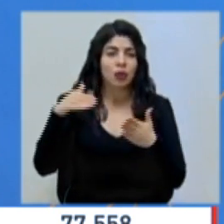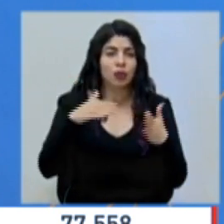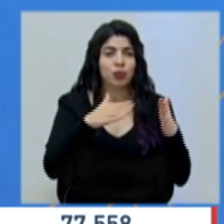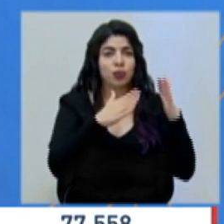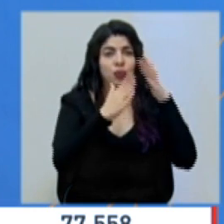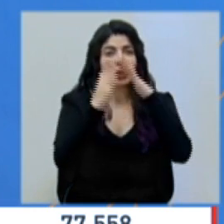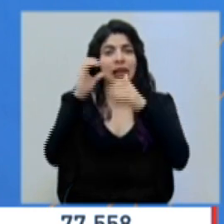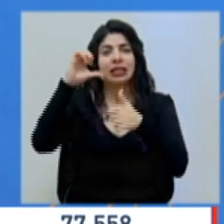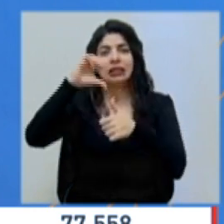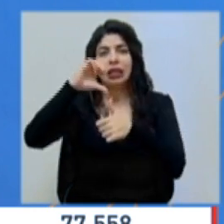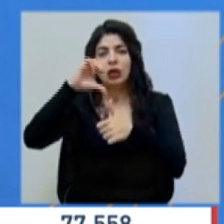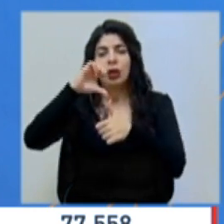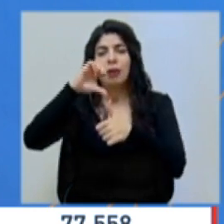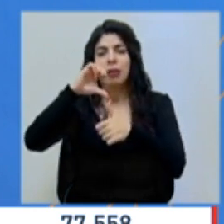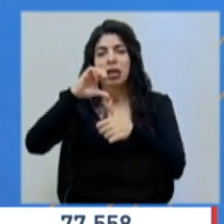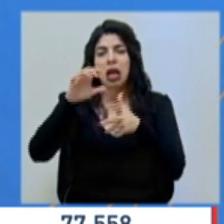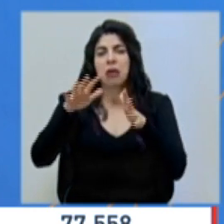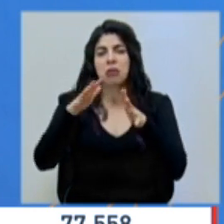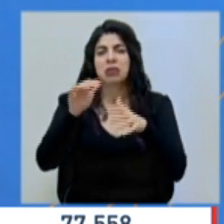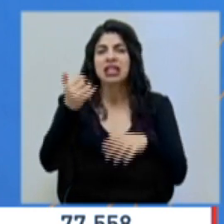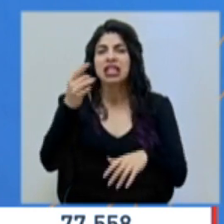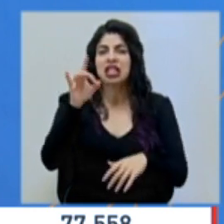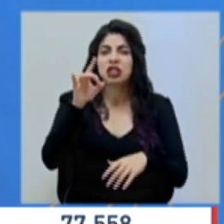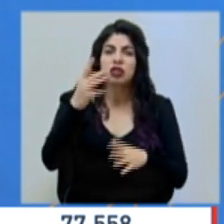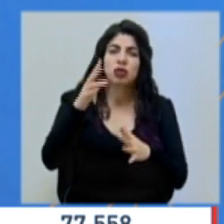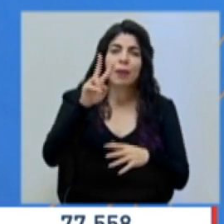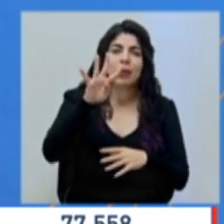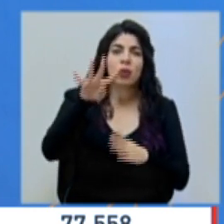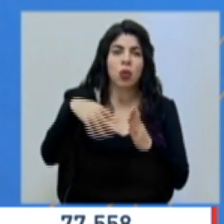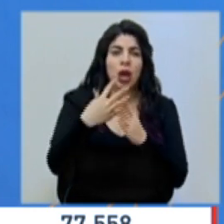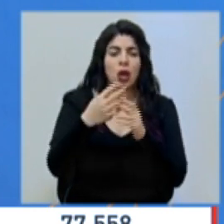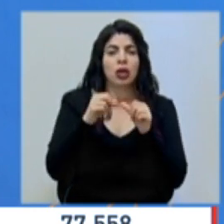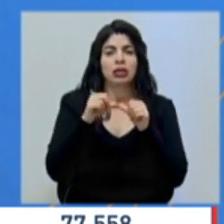Centroamérica aproximadamente unas 18 a 24 horas